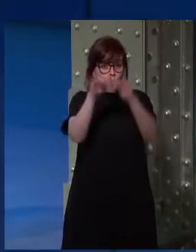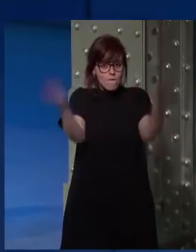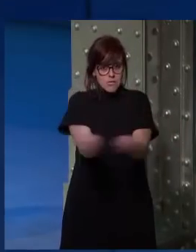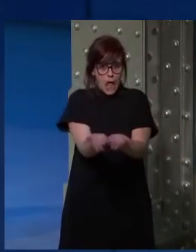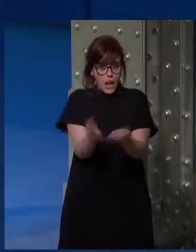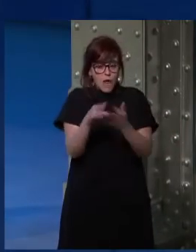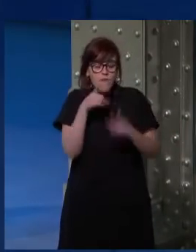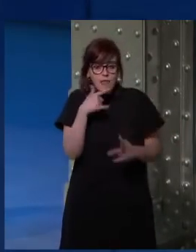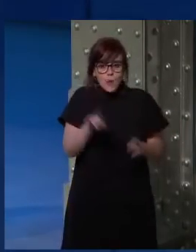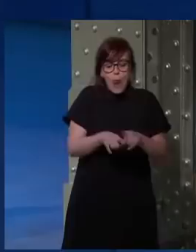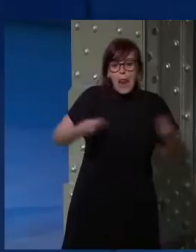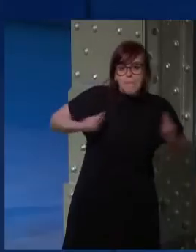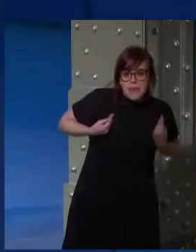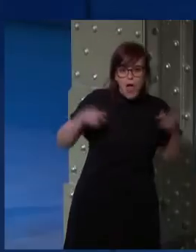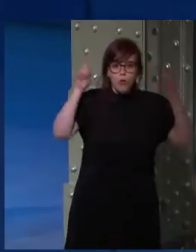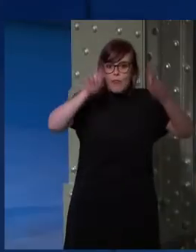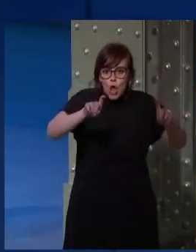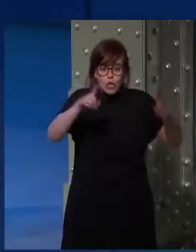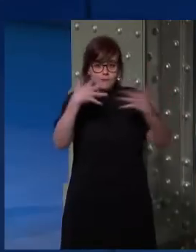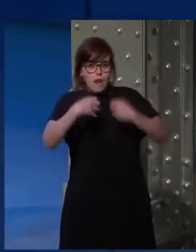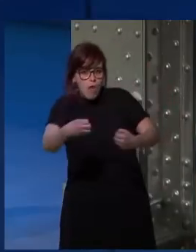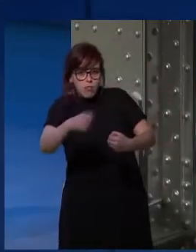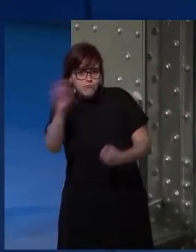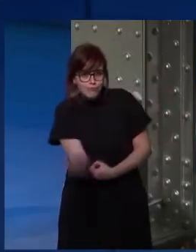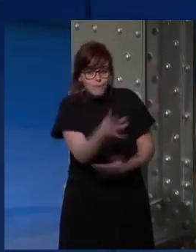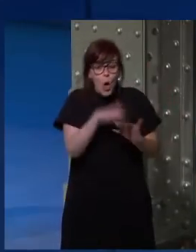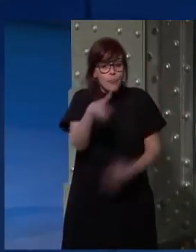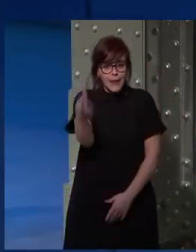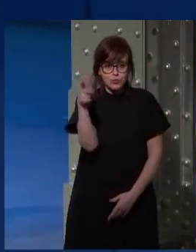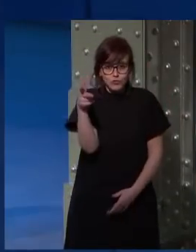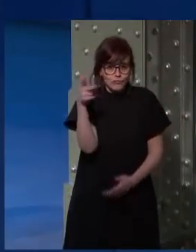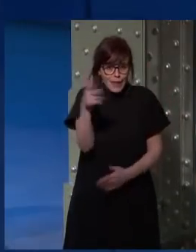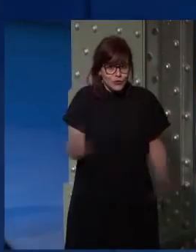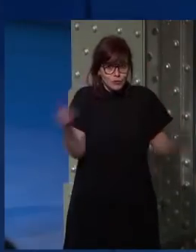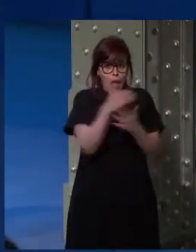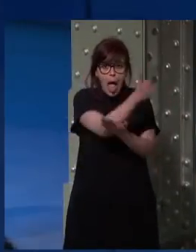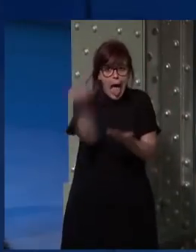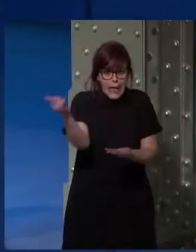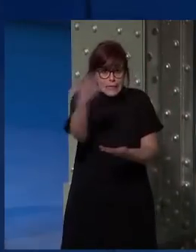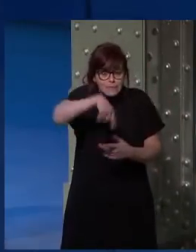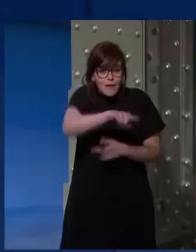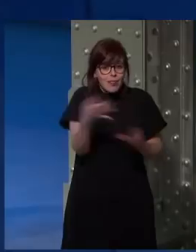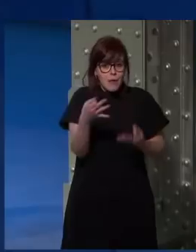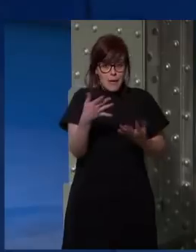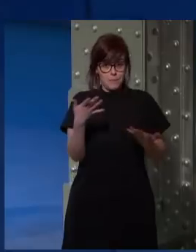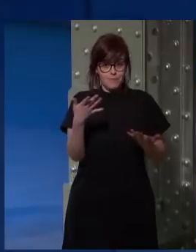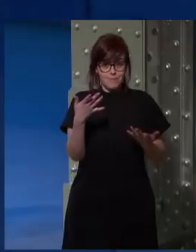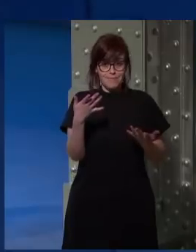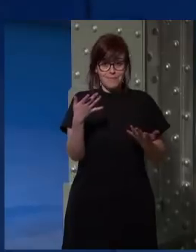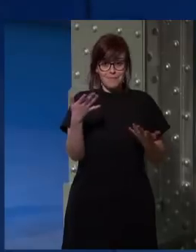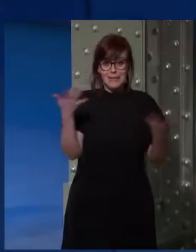vida, a la dignidad, a la educación, a la sanidad, es decir, son derechos que están ahí y que no se